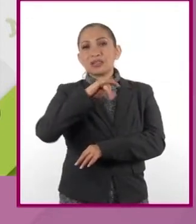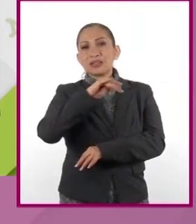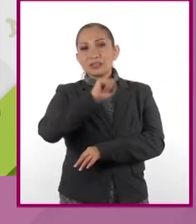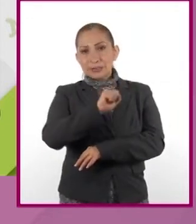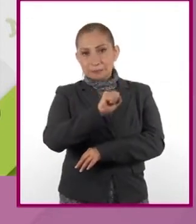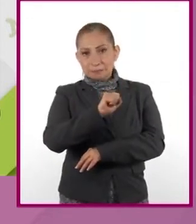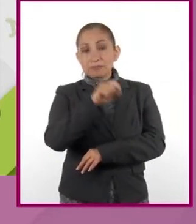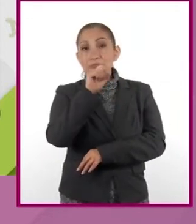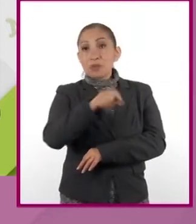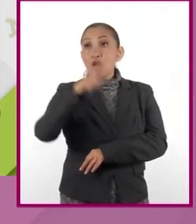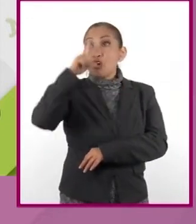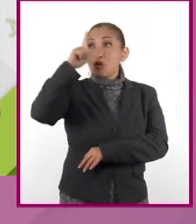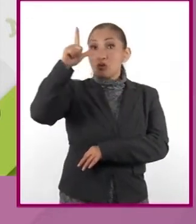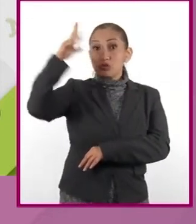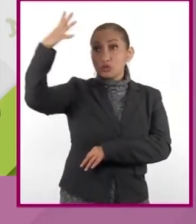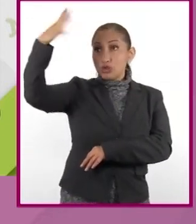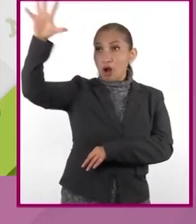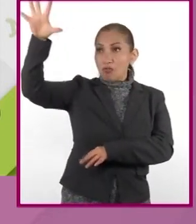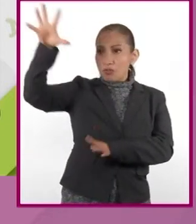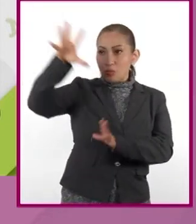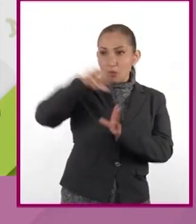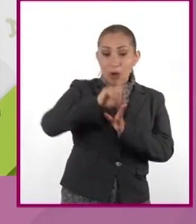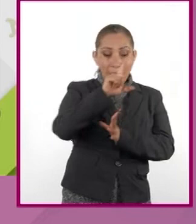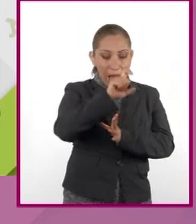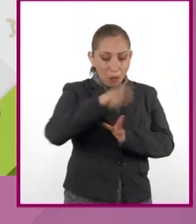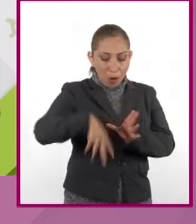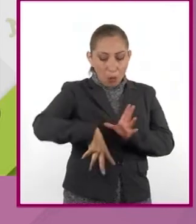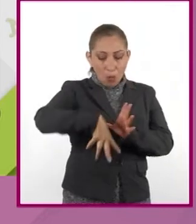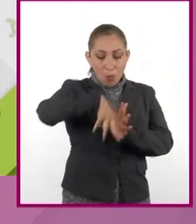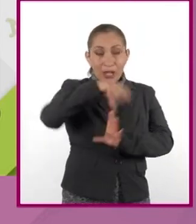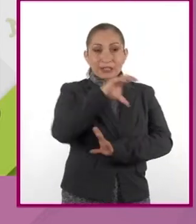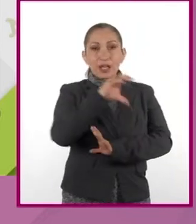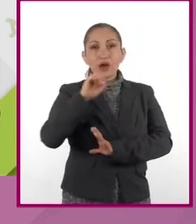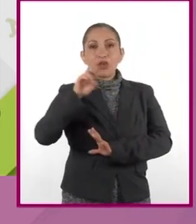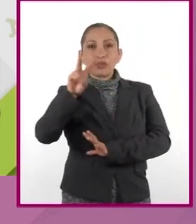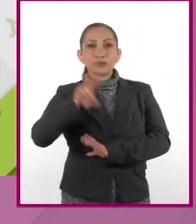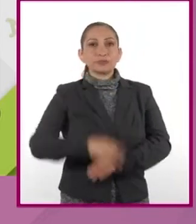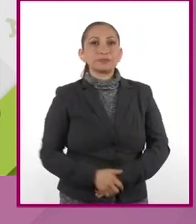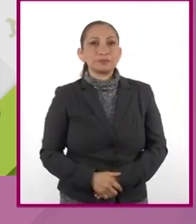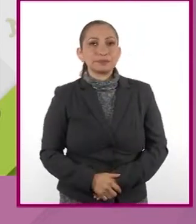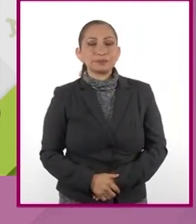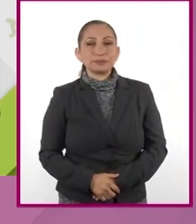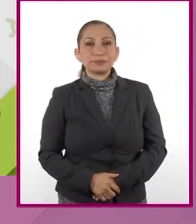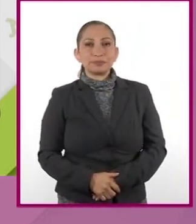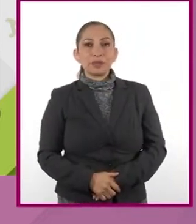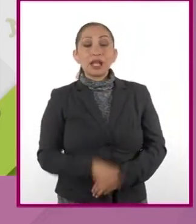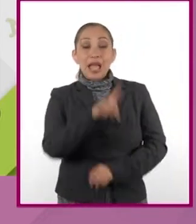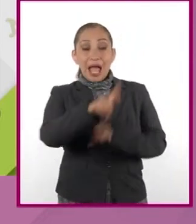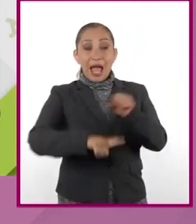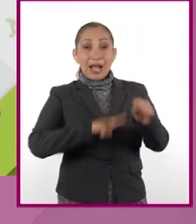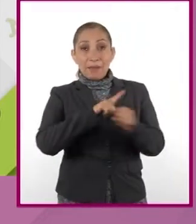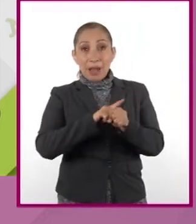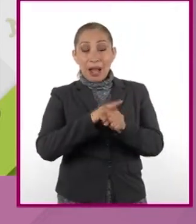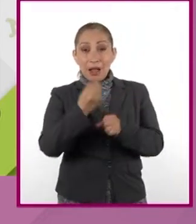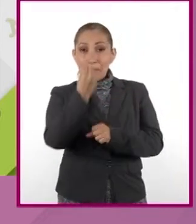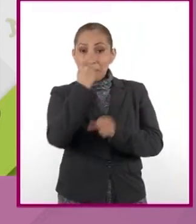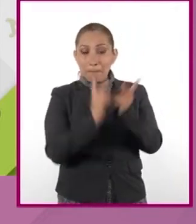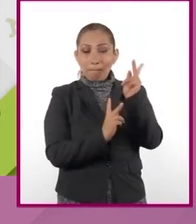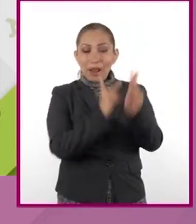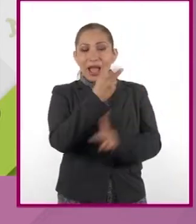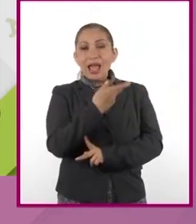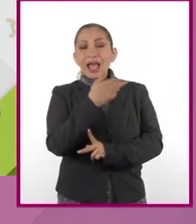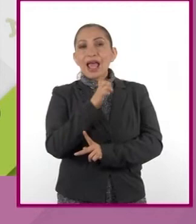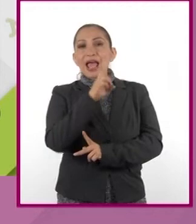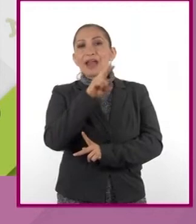a partir de la luz del sol, del agua y dióxido de carbono. Los animales herbívoros